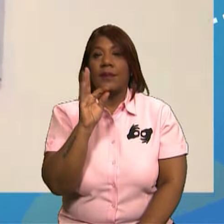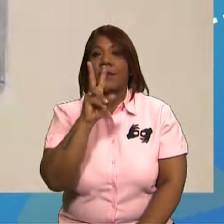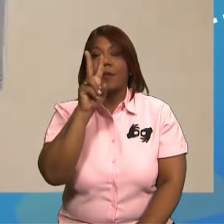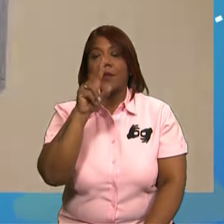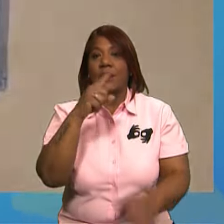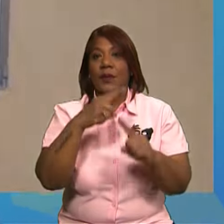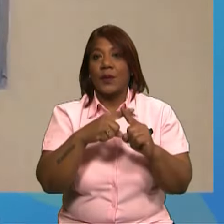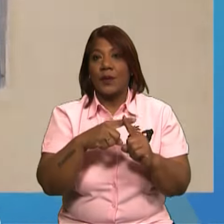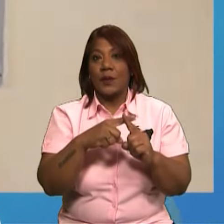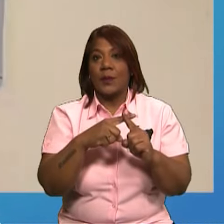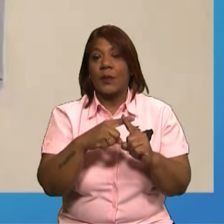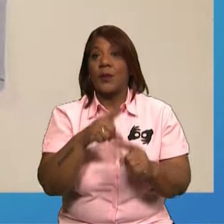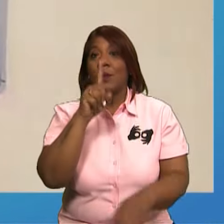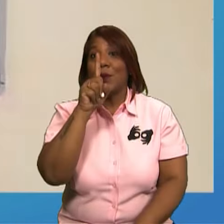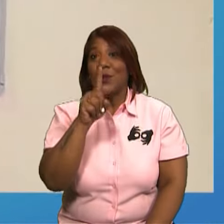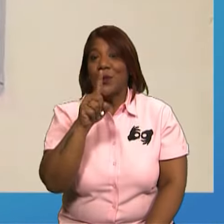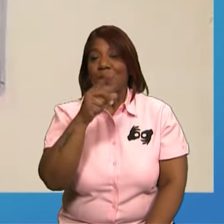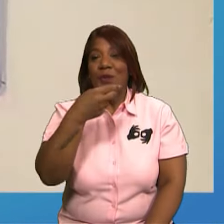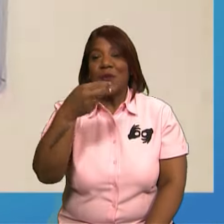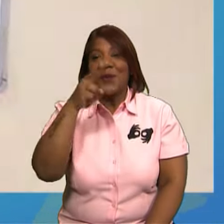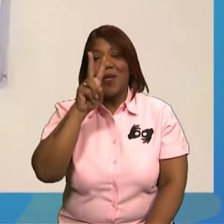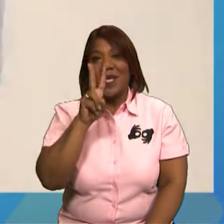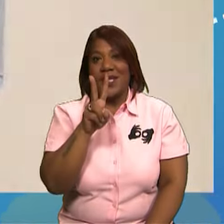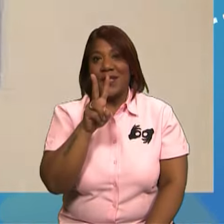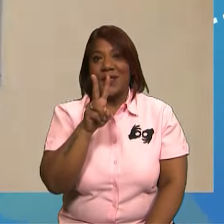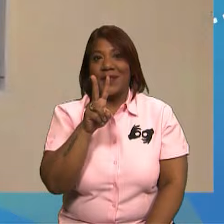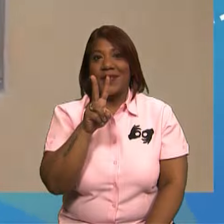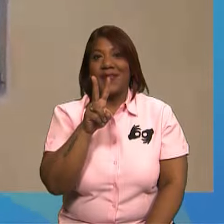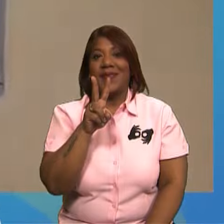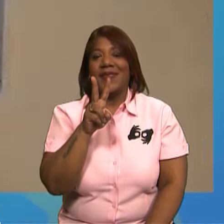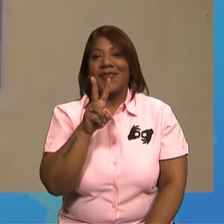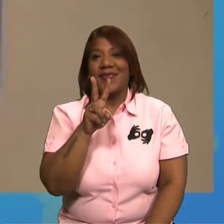2 por 1 es igual a 2.